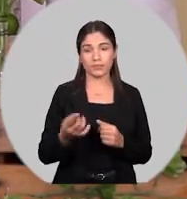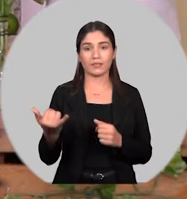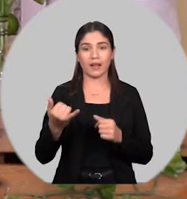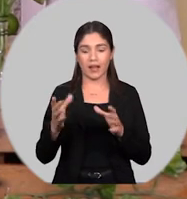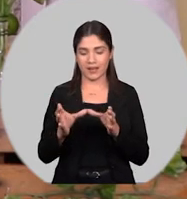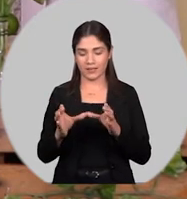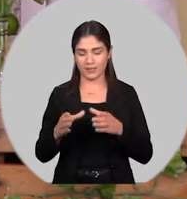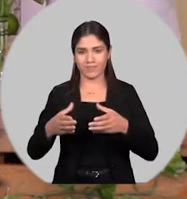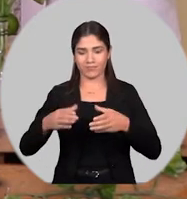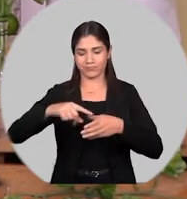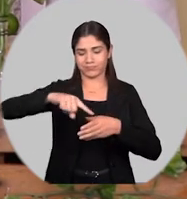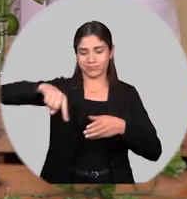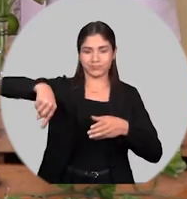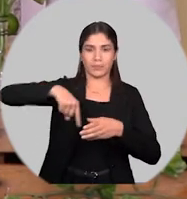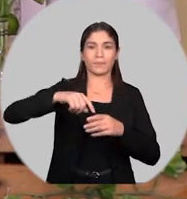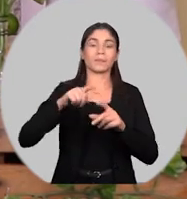manteca.